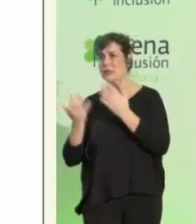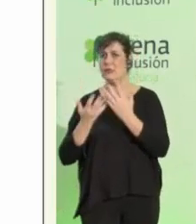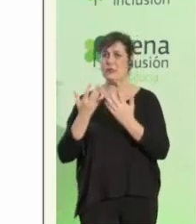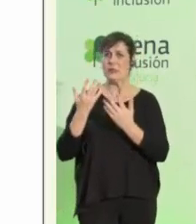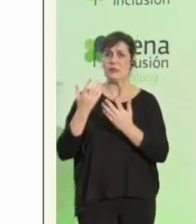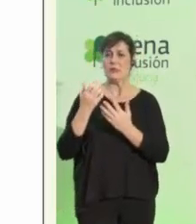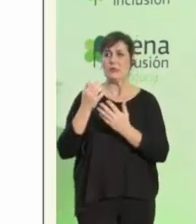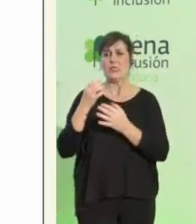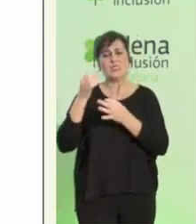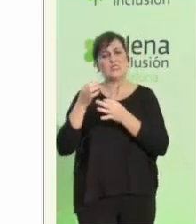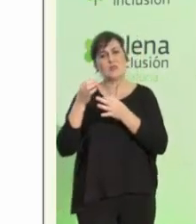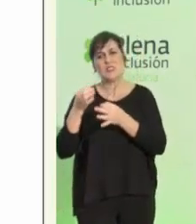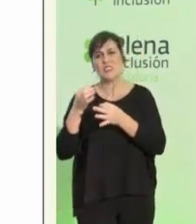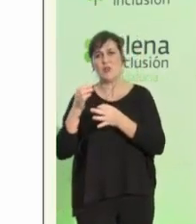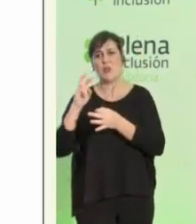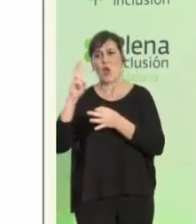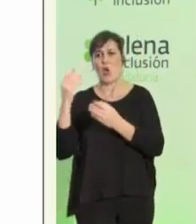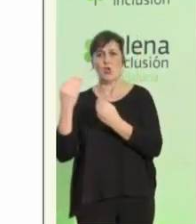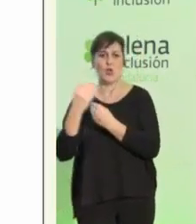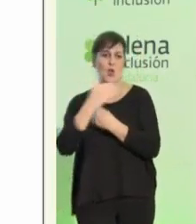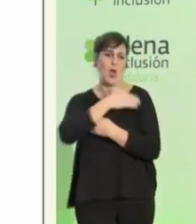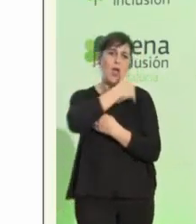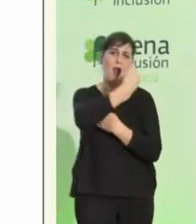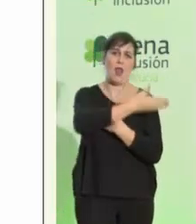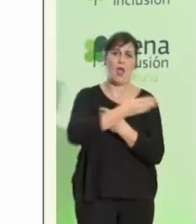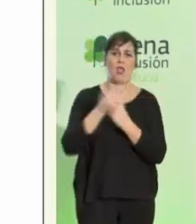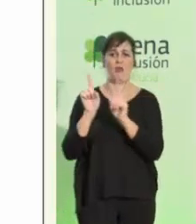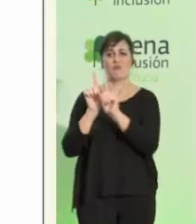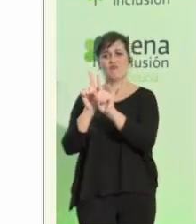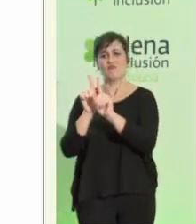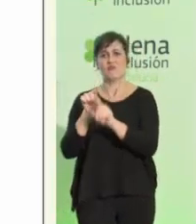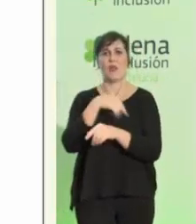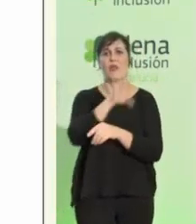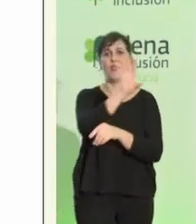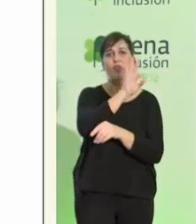alguien que elegía por ellos.